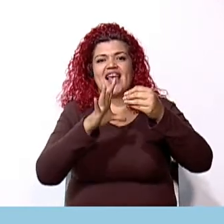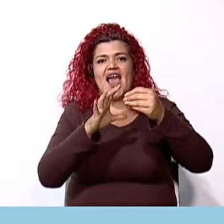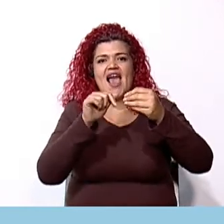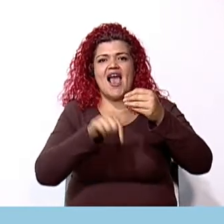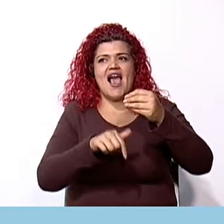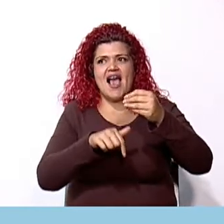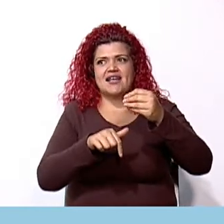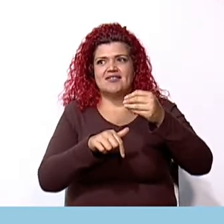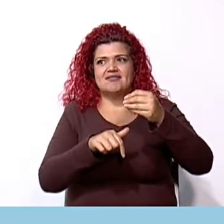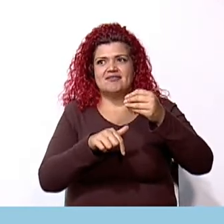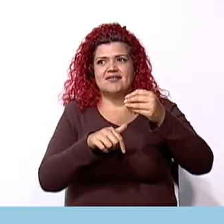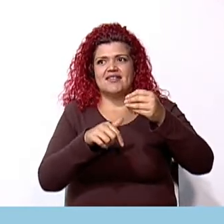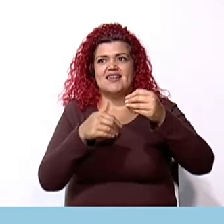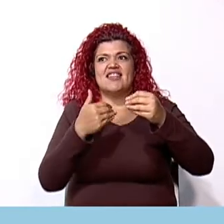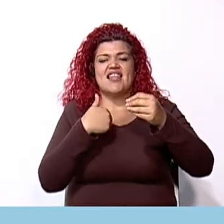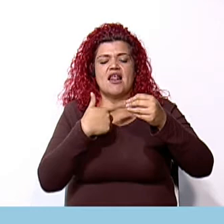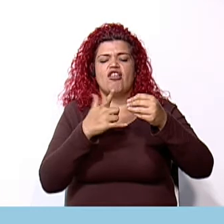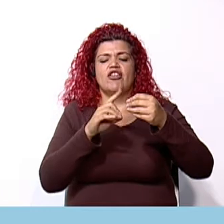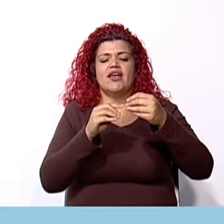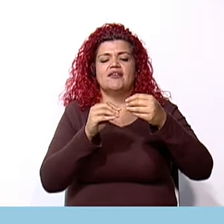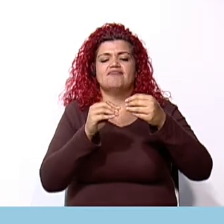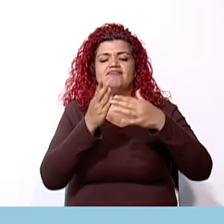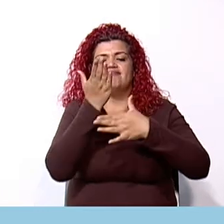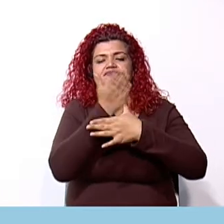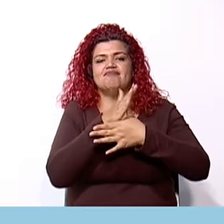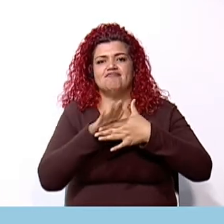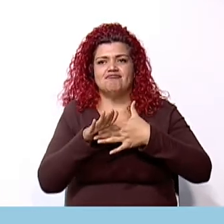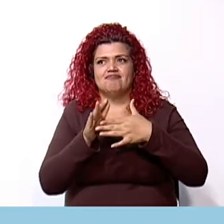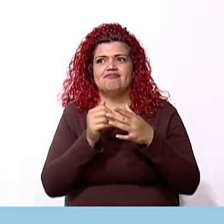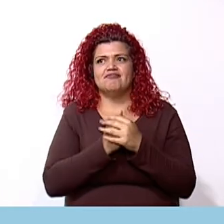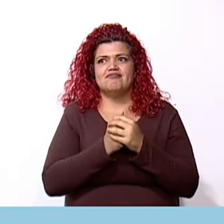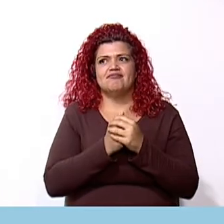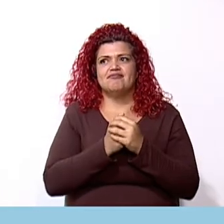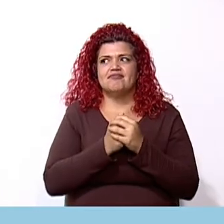que teníamos en el dividendo.